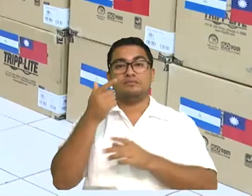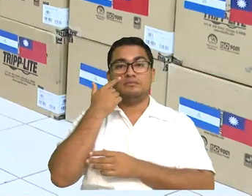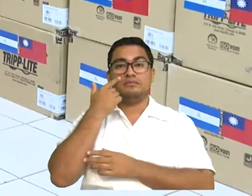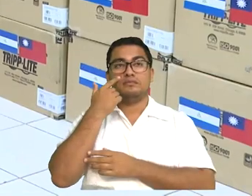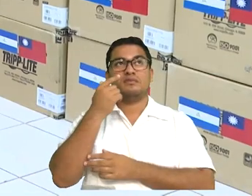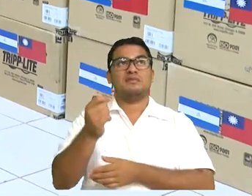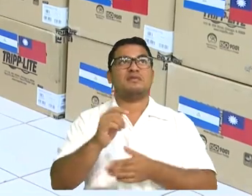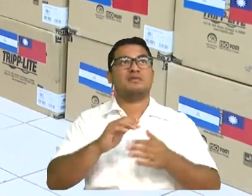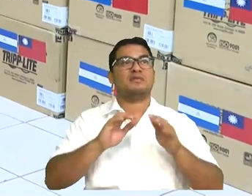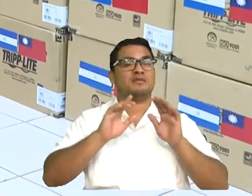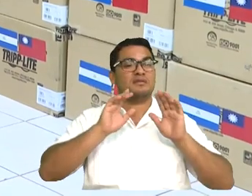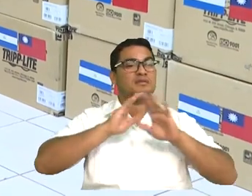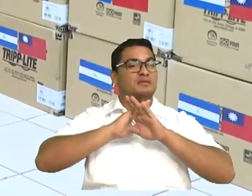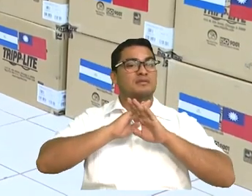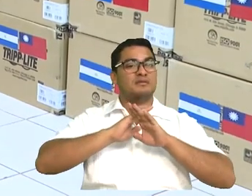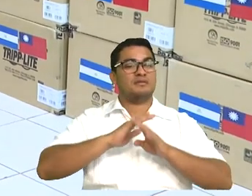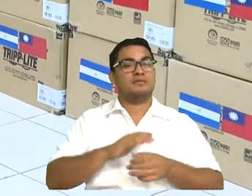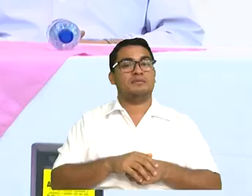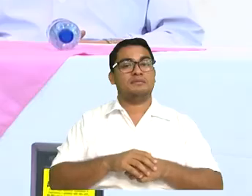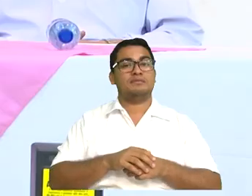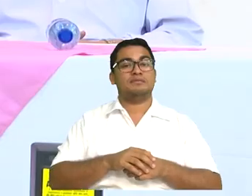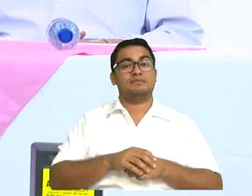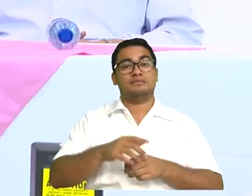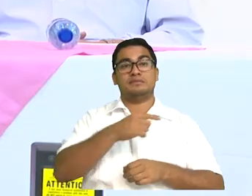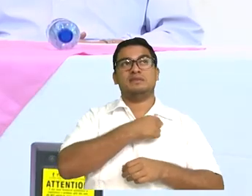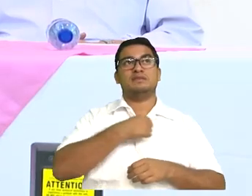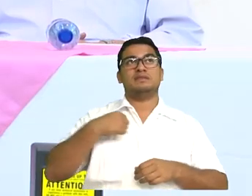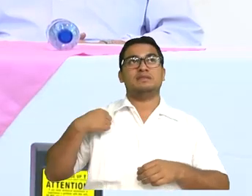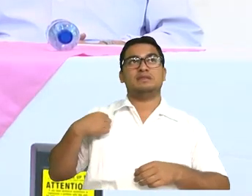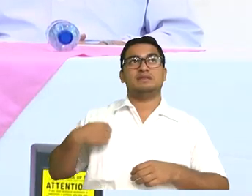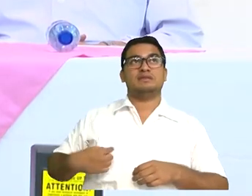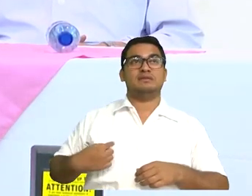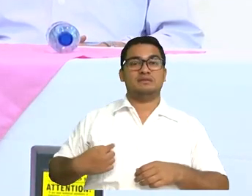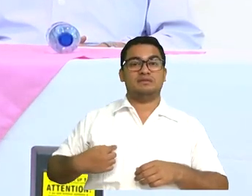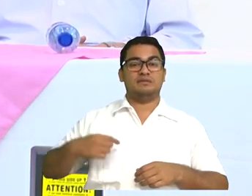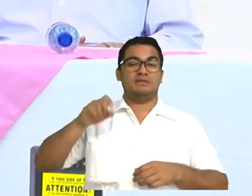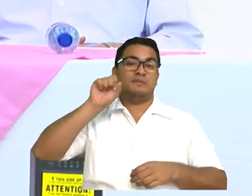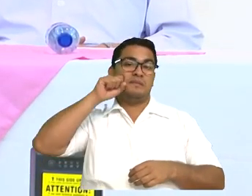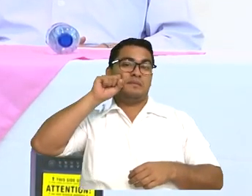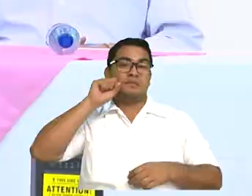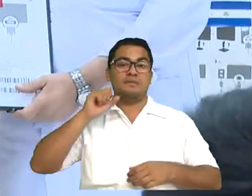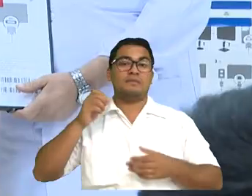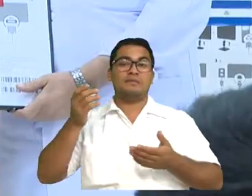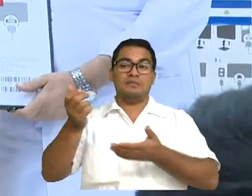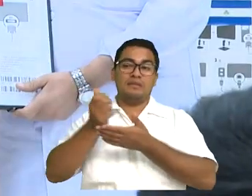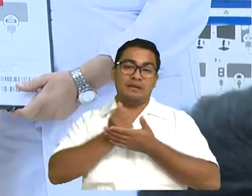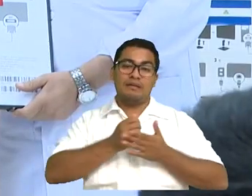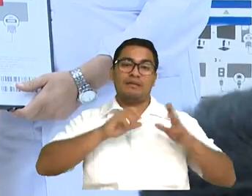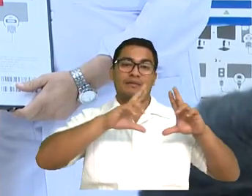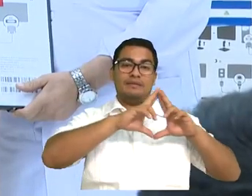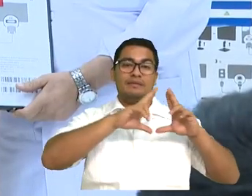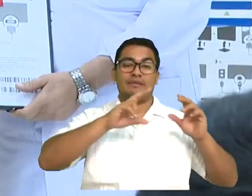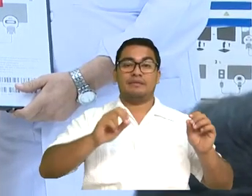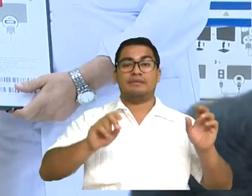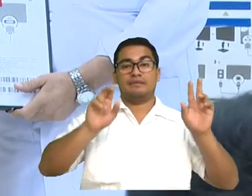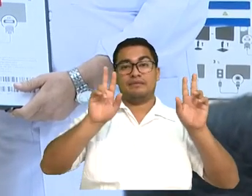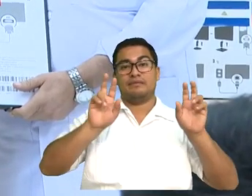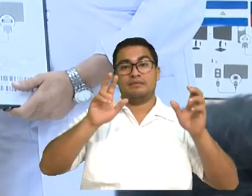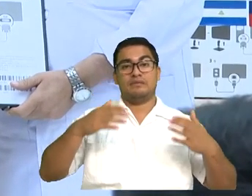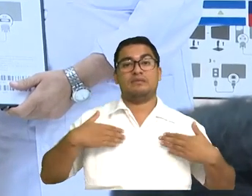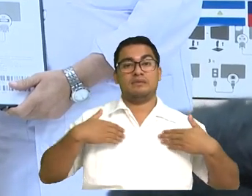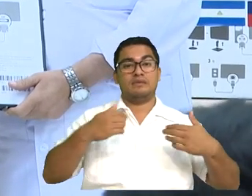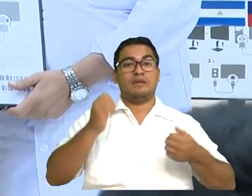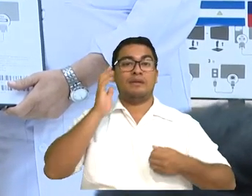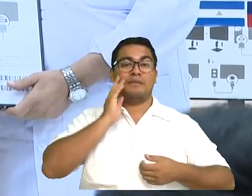casos. Igualmente, la República de China-Taiwán ha venido dando acompañamiento al sistema de salud público a través del intercambio